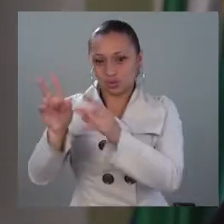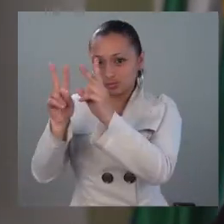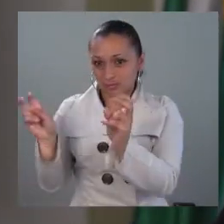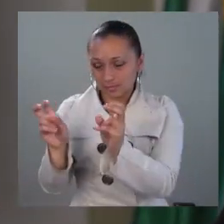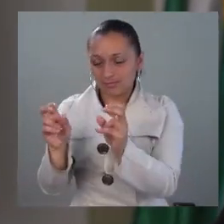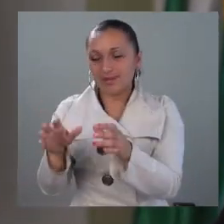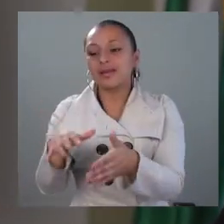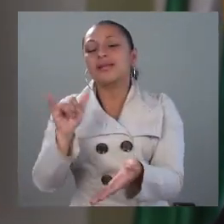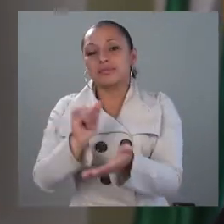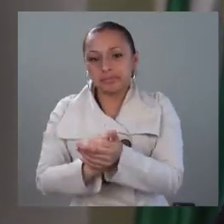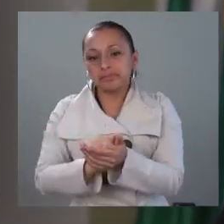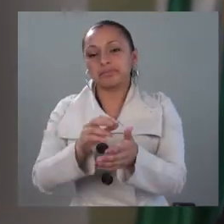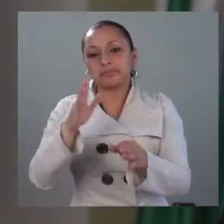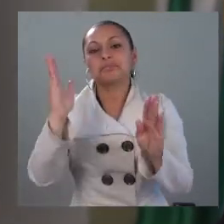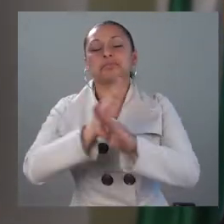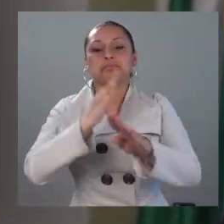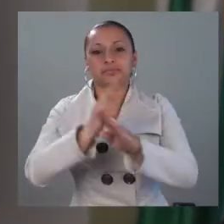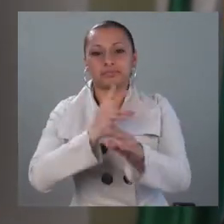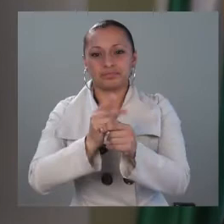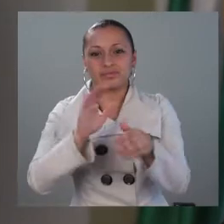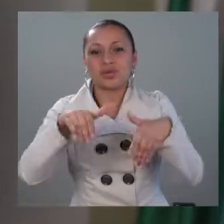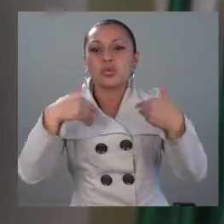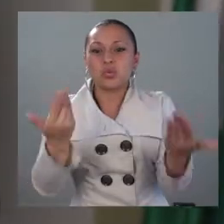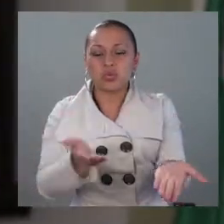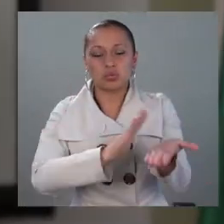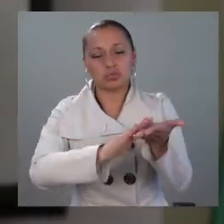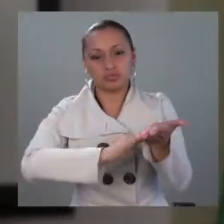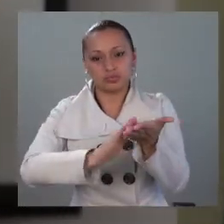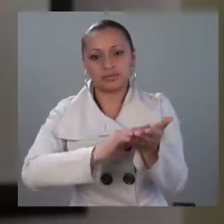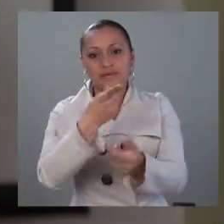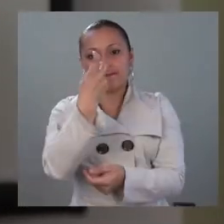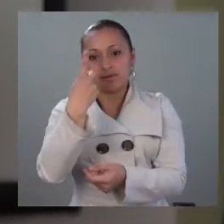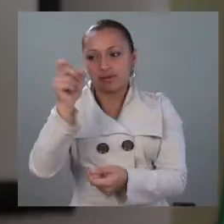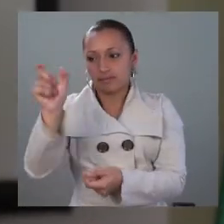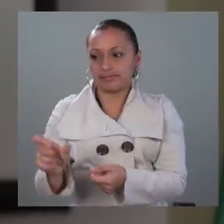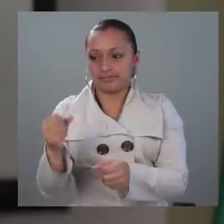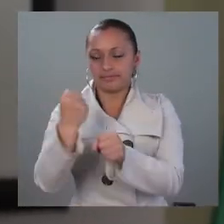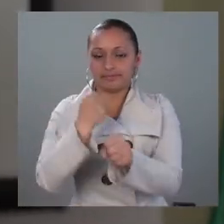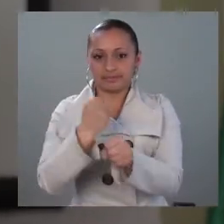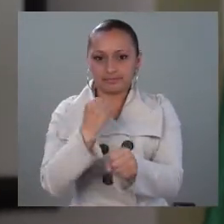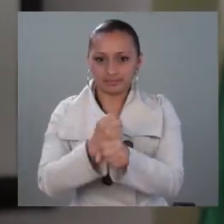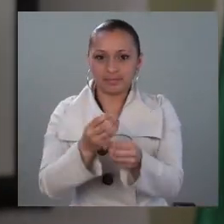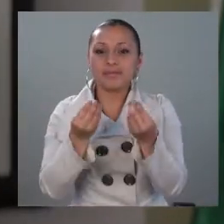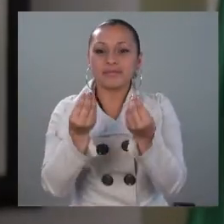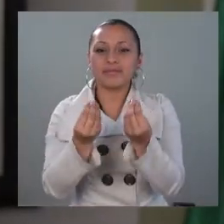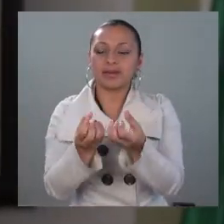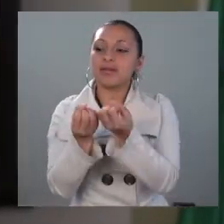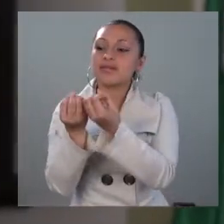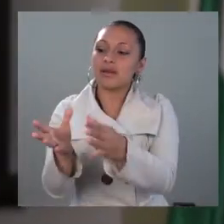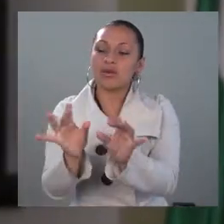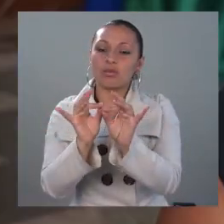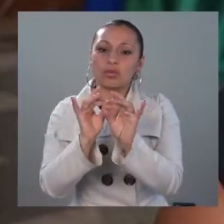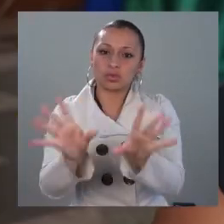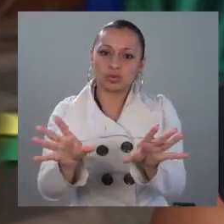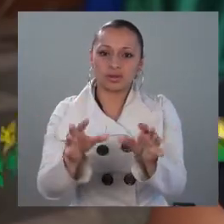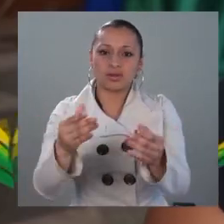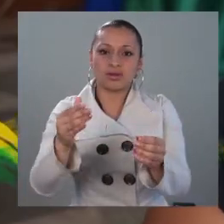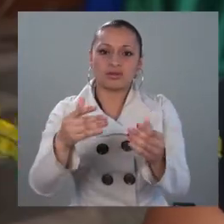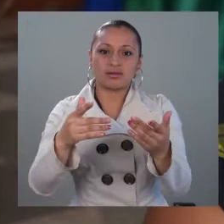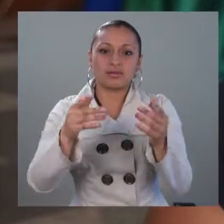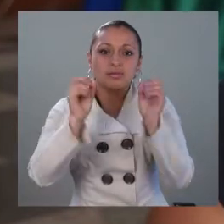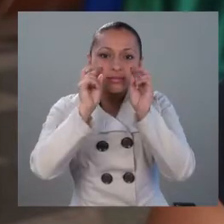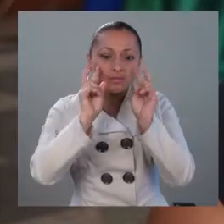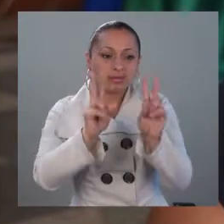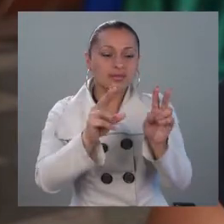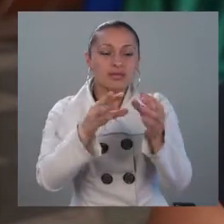permite cumplir con ciertos indicadores de calidad, como es con la oportunidad en la atención. Me preocupa